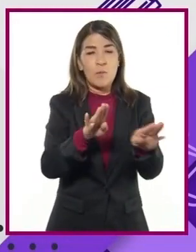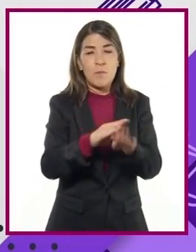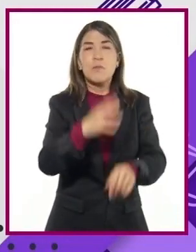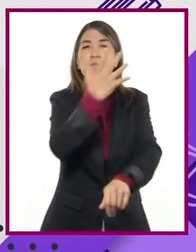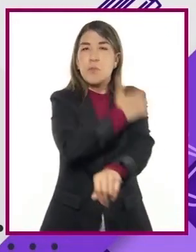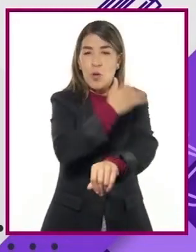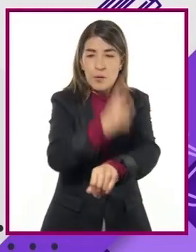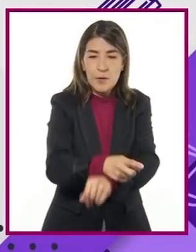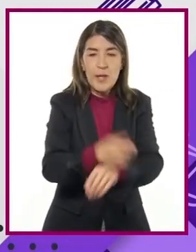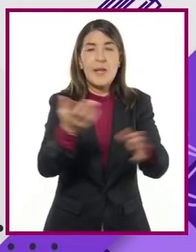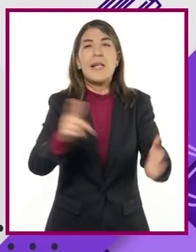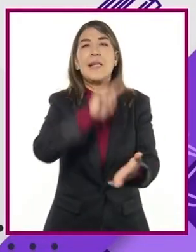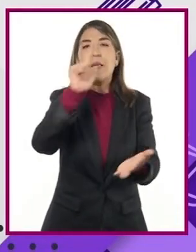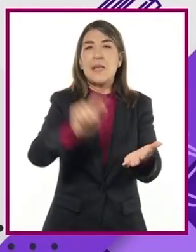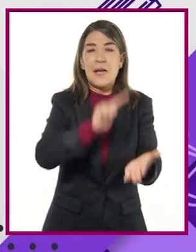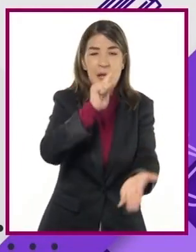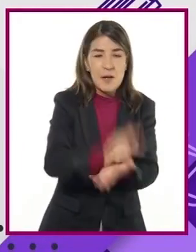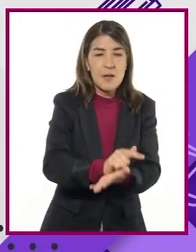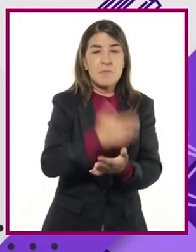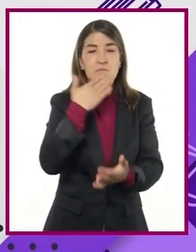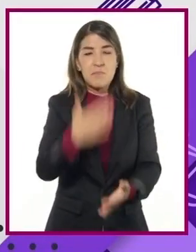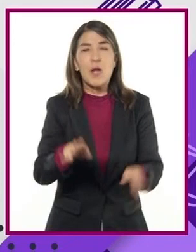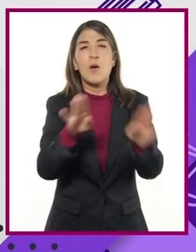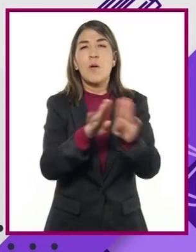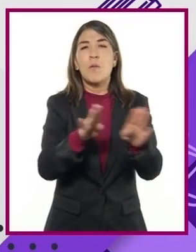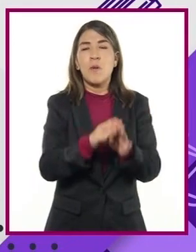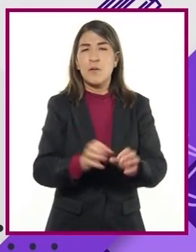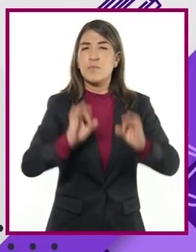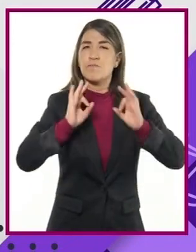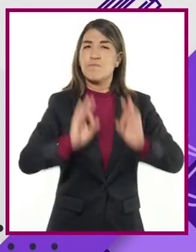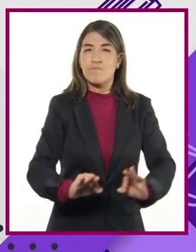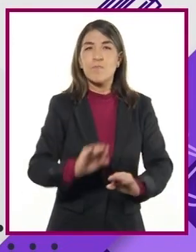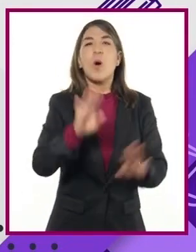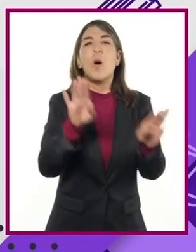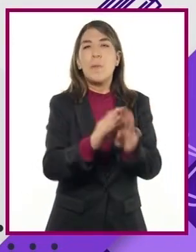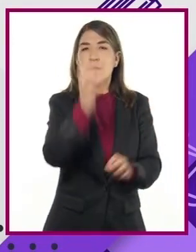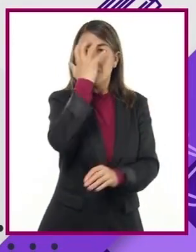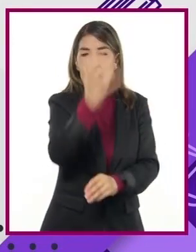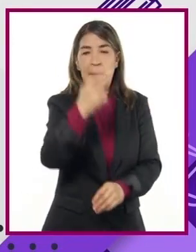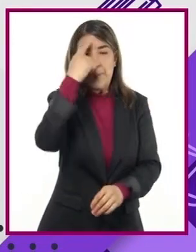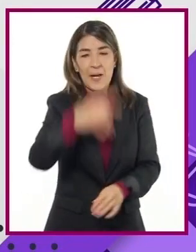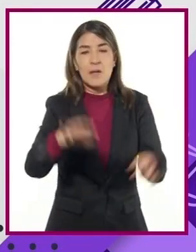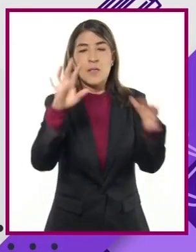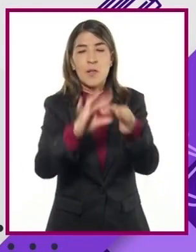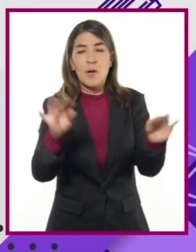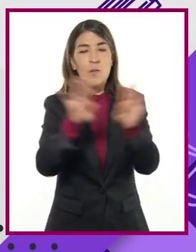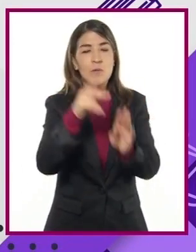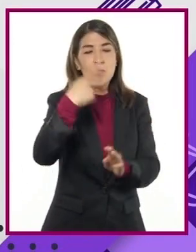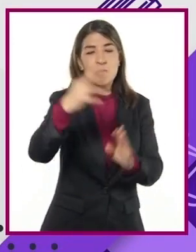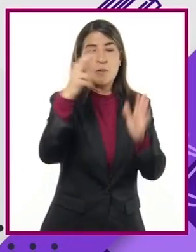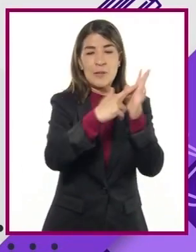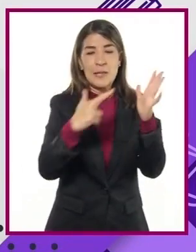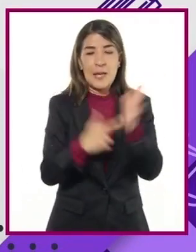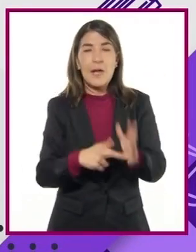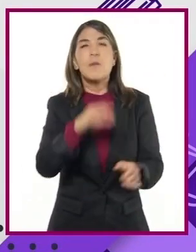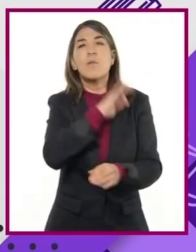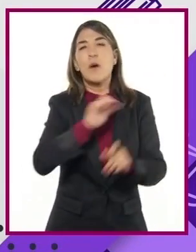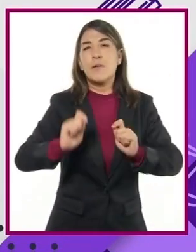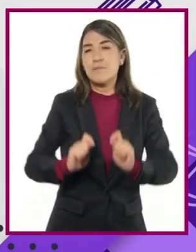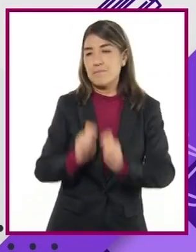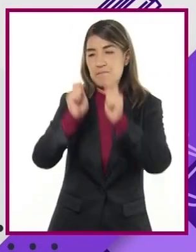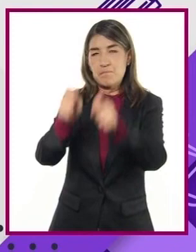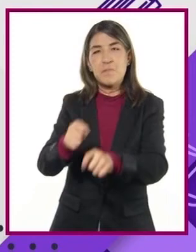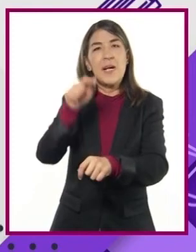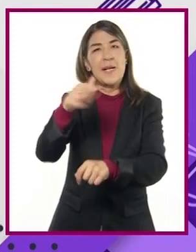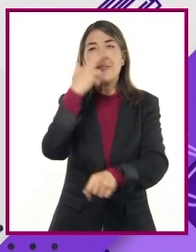lealtad o la firmeza, sin los cuales no se estaría legitimando para aplicar las reglas para las que ha sido